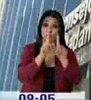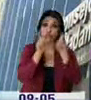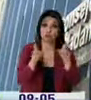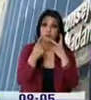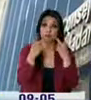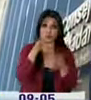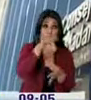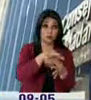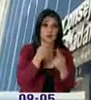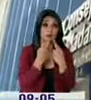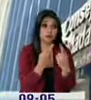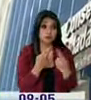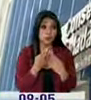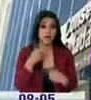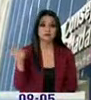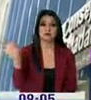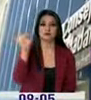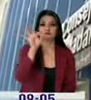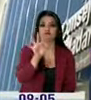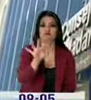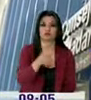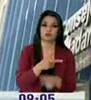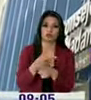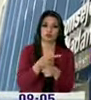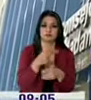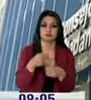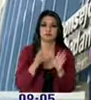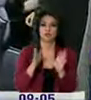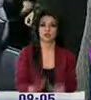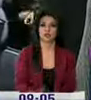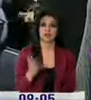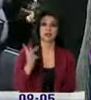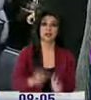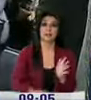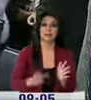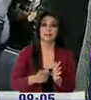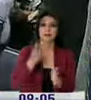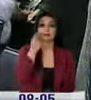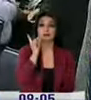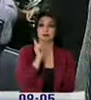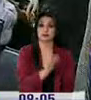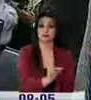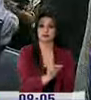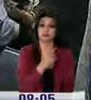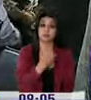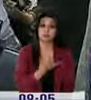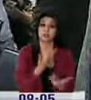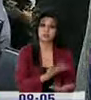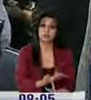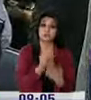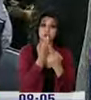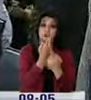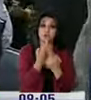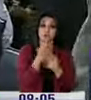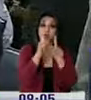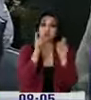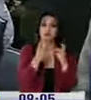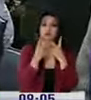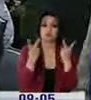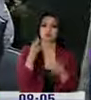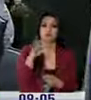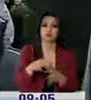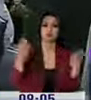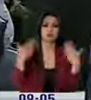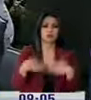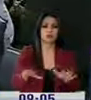se decidirá la suerte que corra el polémico quinto poder del Estado. Con expectativa de lo que pueda ser el resultado de la consulta, en